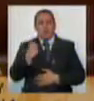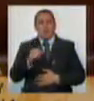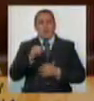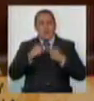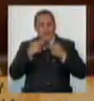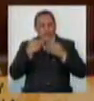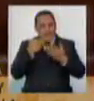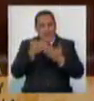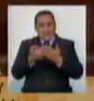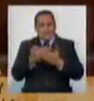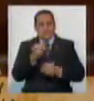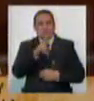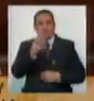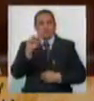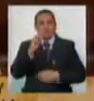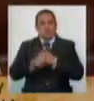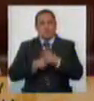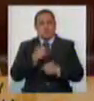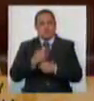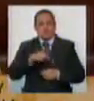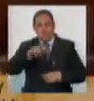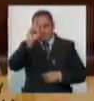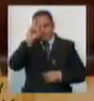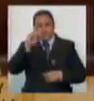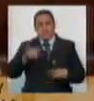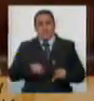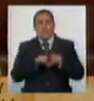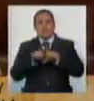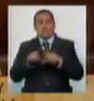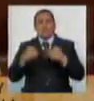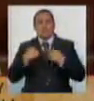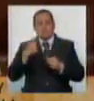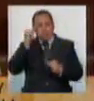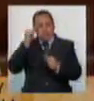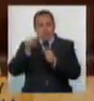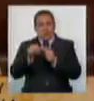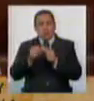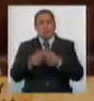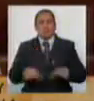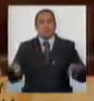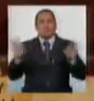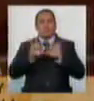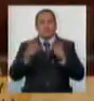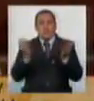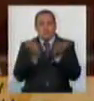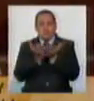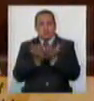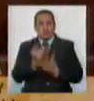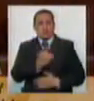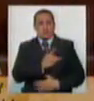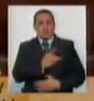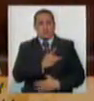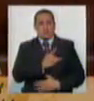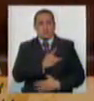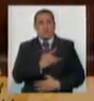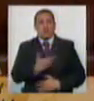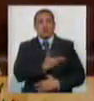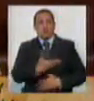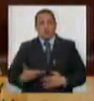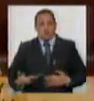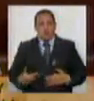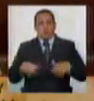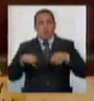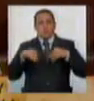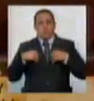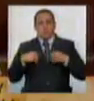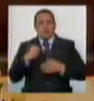Bicentenario. Como país, tenemos además un gran reto en la educación superior. El Estado ha asumido su rol